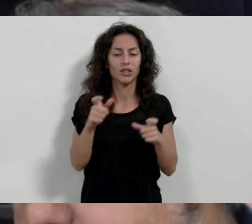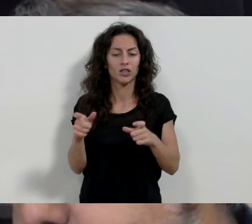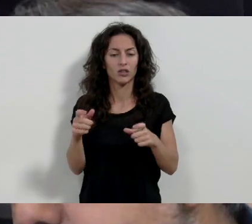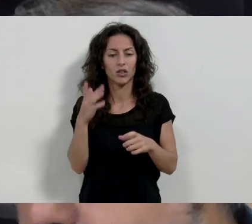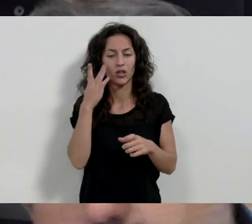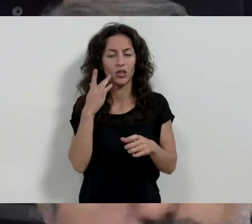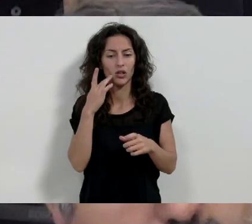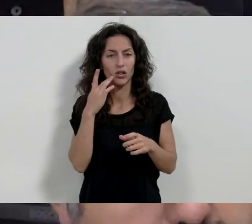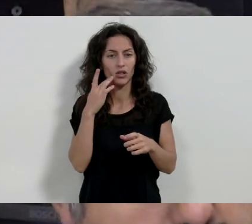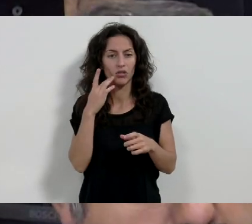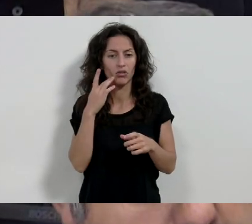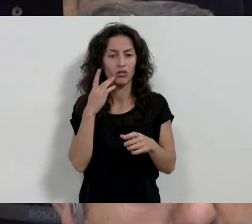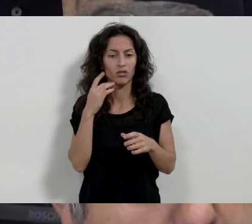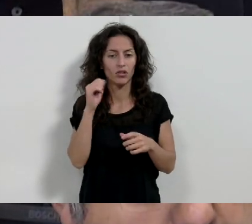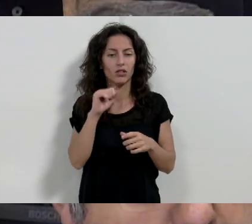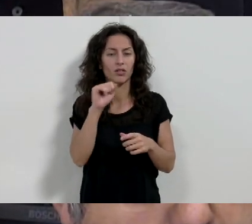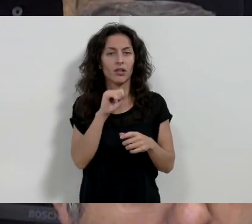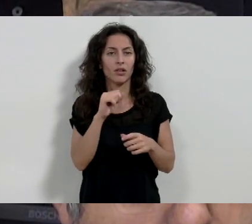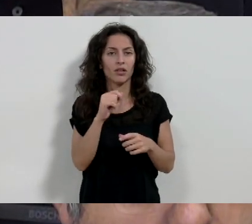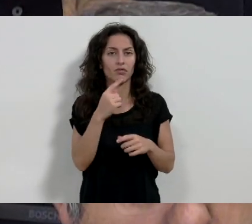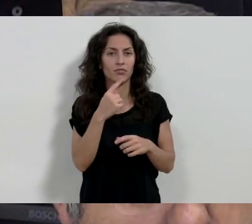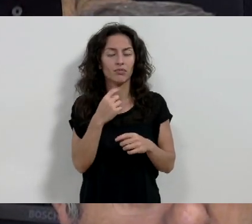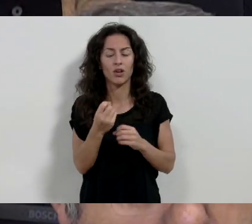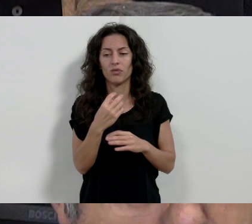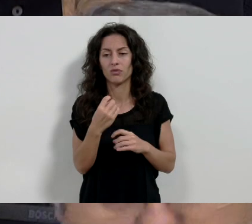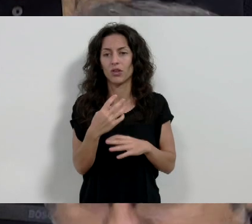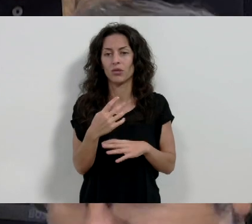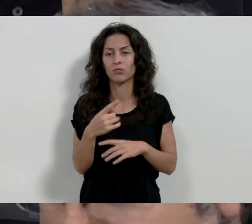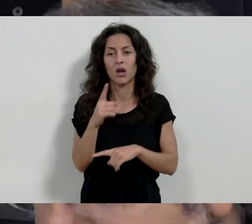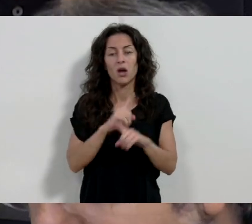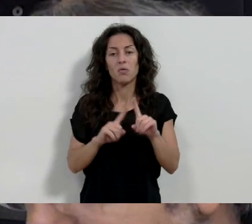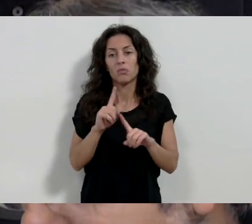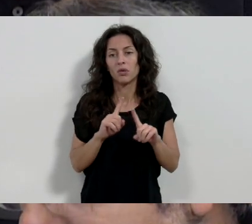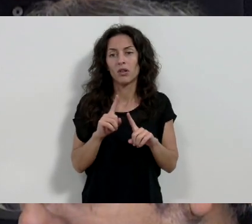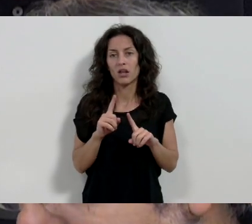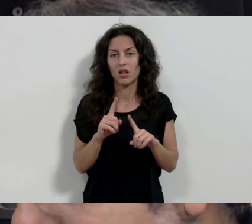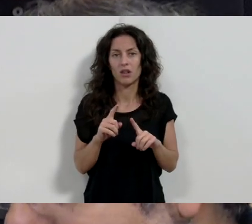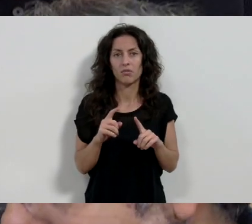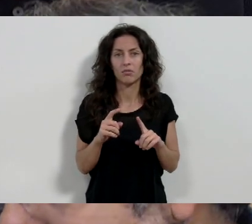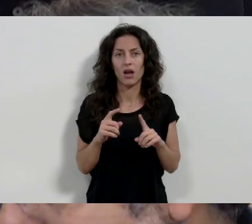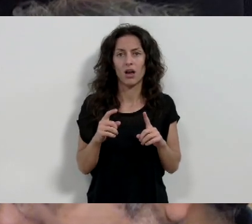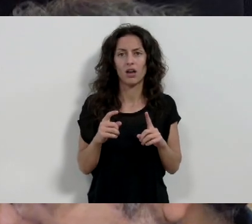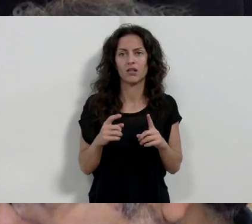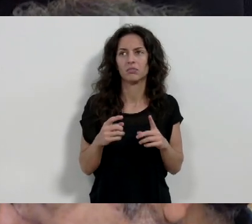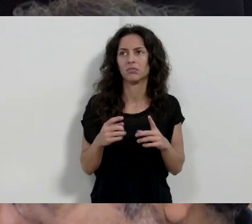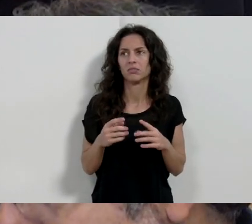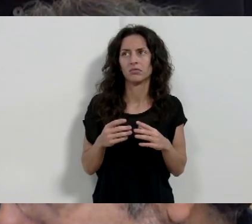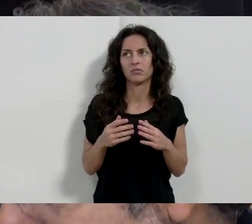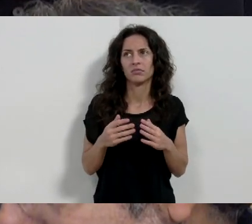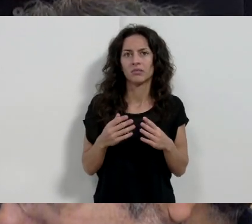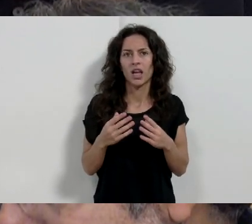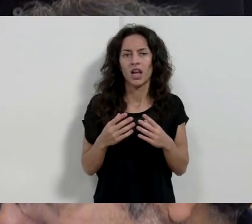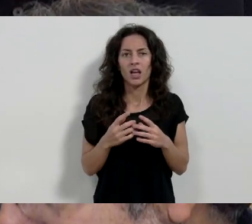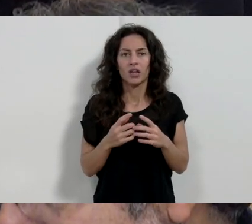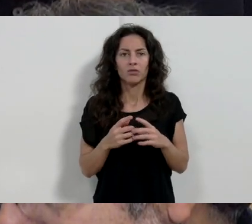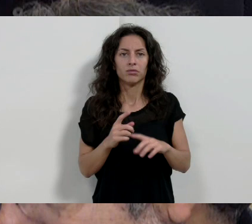mucho problema en nuestra ciudad. Pero bueno, es recurrente que ustedes del PP pinten un escenario apocalíptico, que esto poco menos